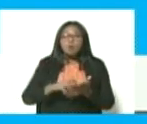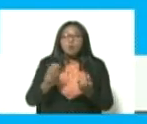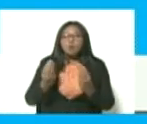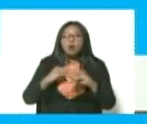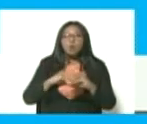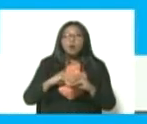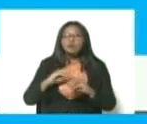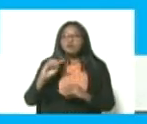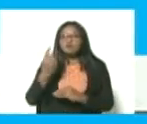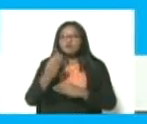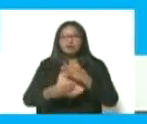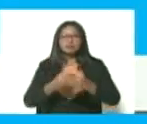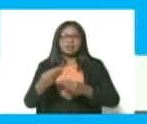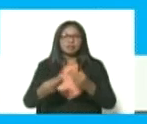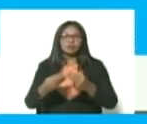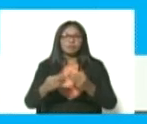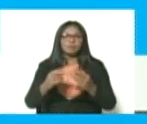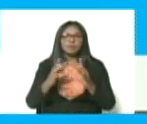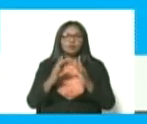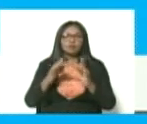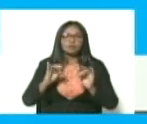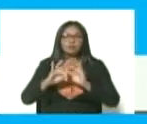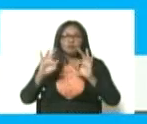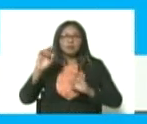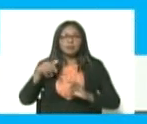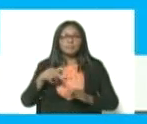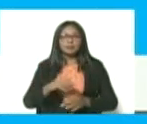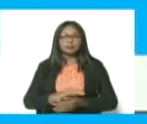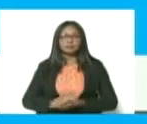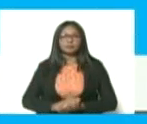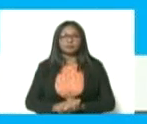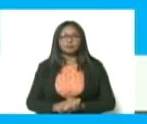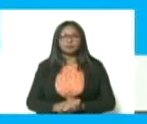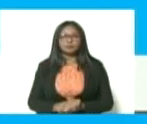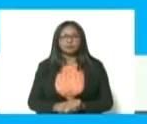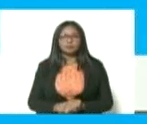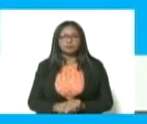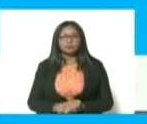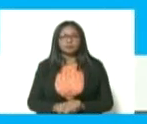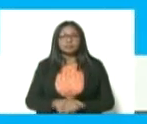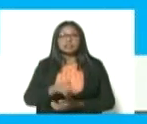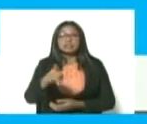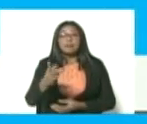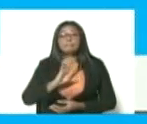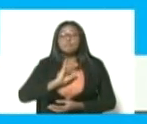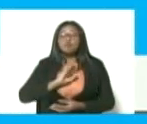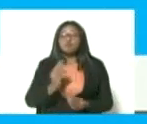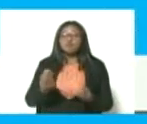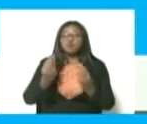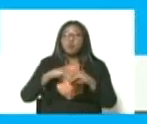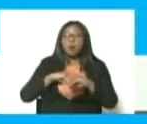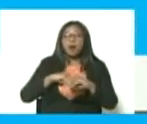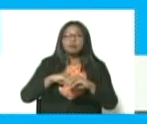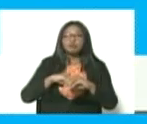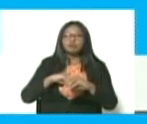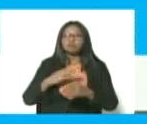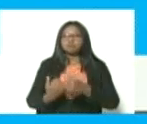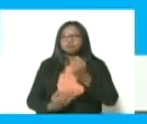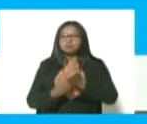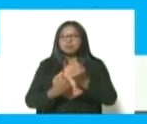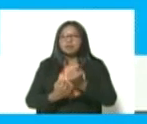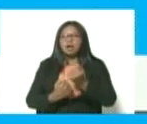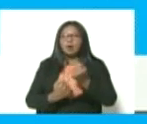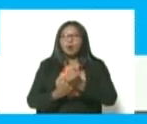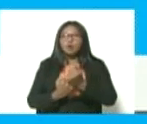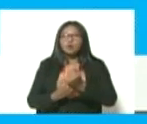la historia de las relaciones diplomáticas de la Organización de Naciones Unidas. Es un acuerdo con el respaldo del Consejo de Seguridad de